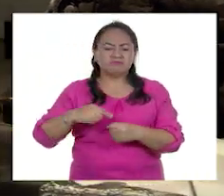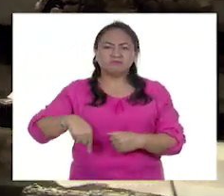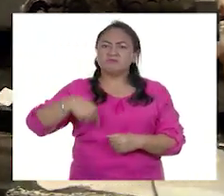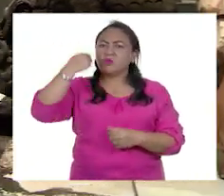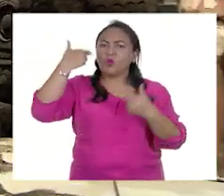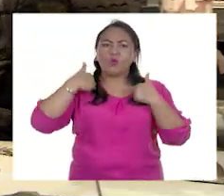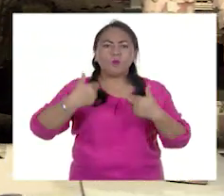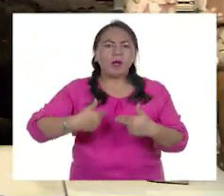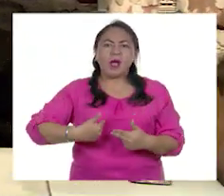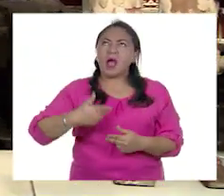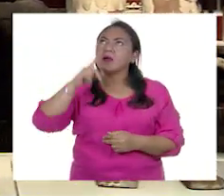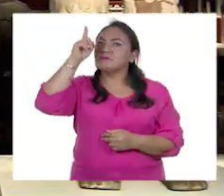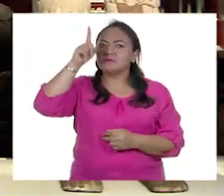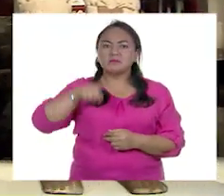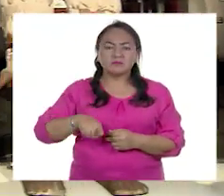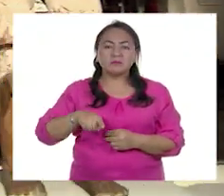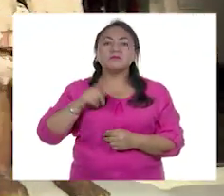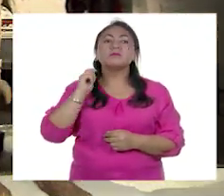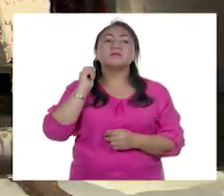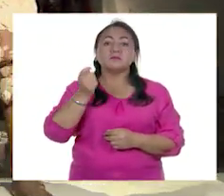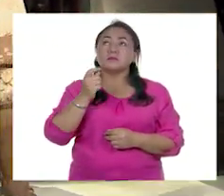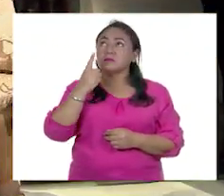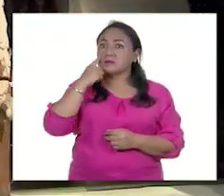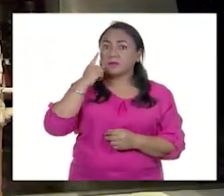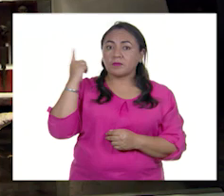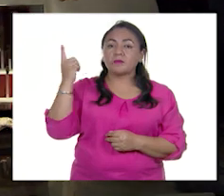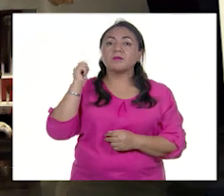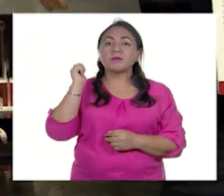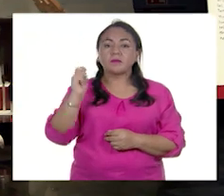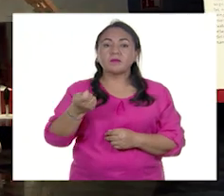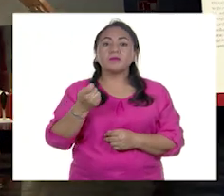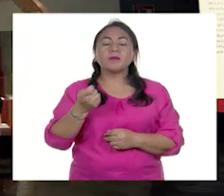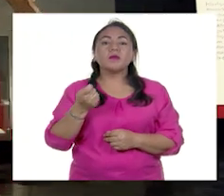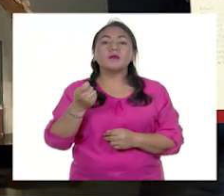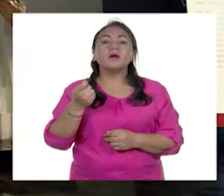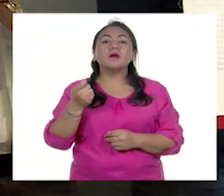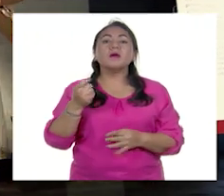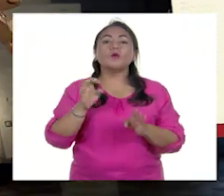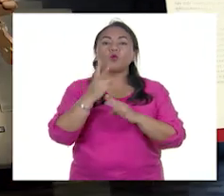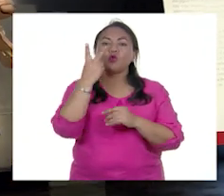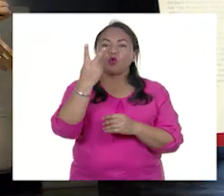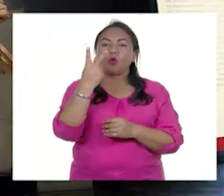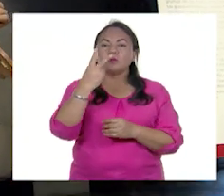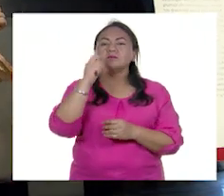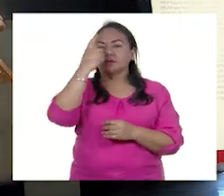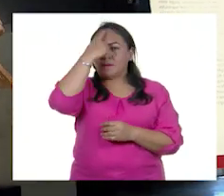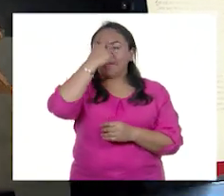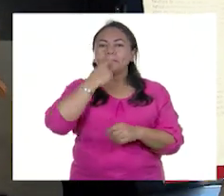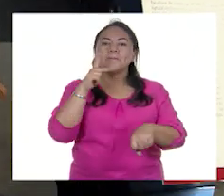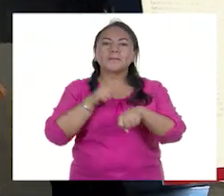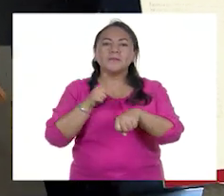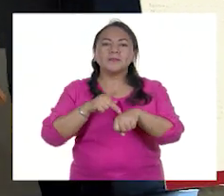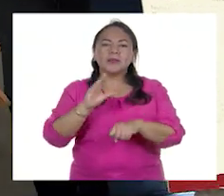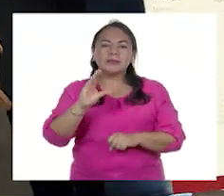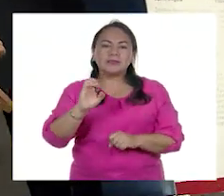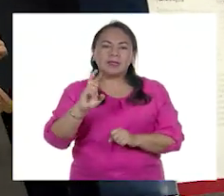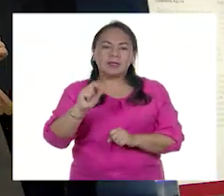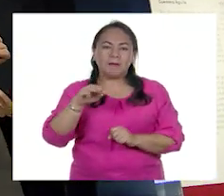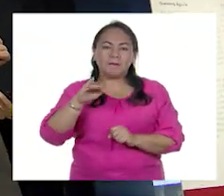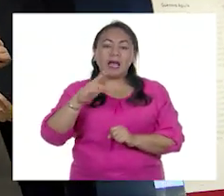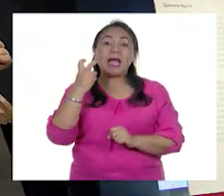humana, y esta es una de dos esculturas de cerámica de guerreros águila que